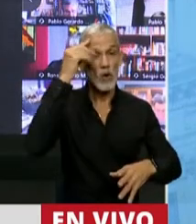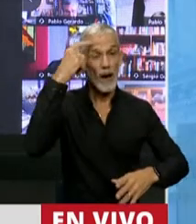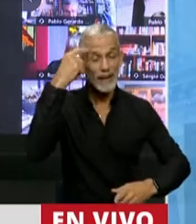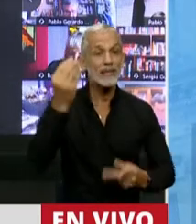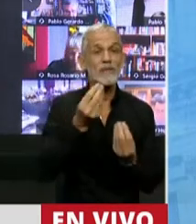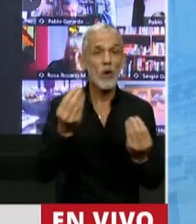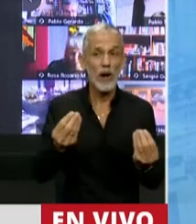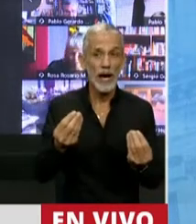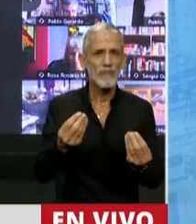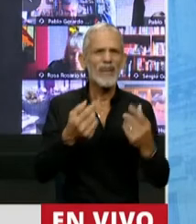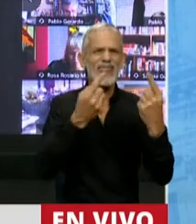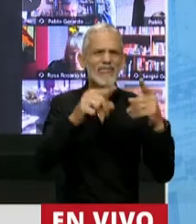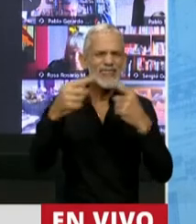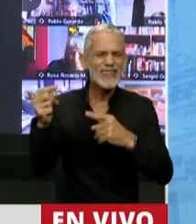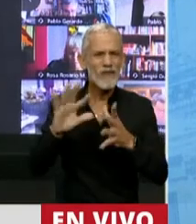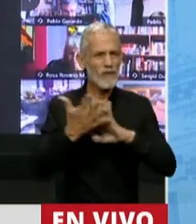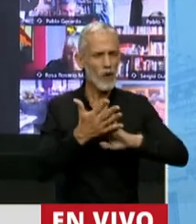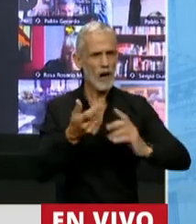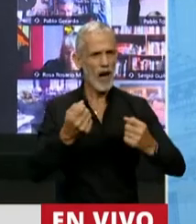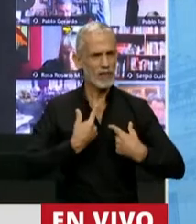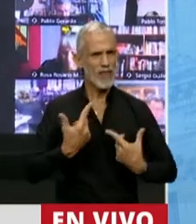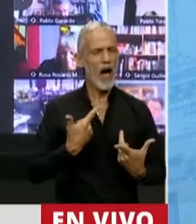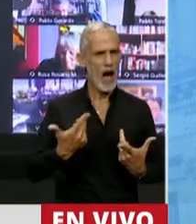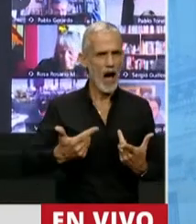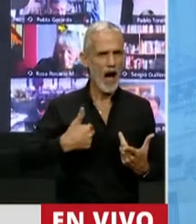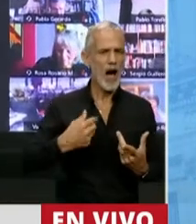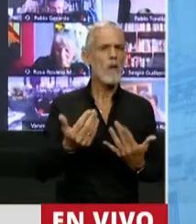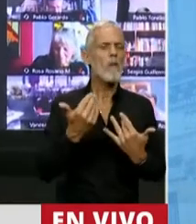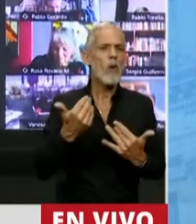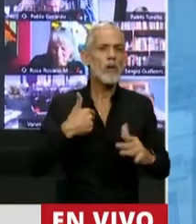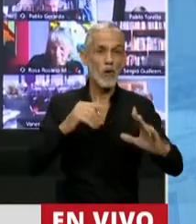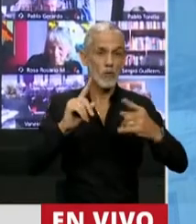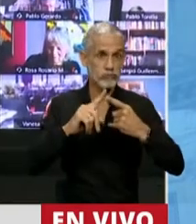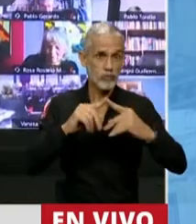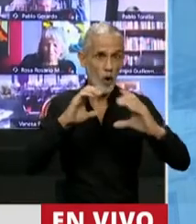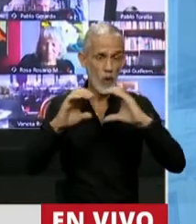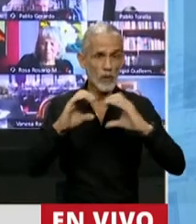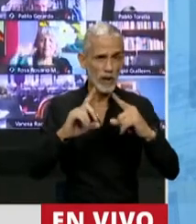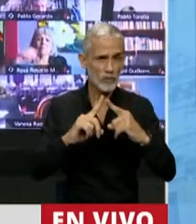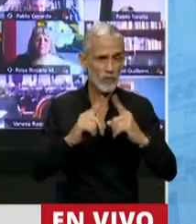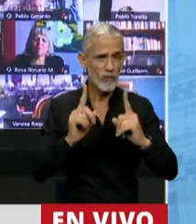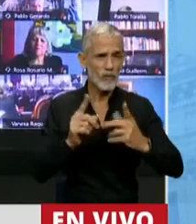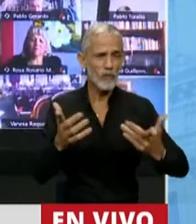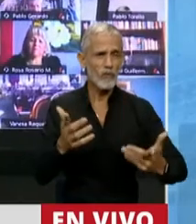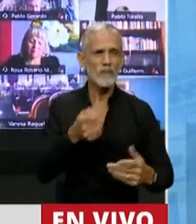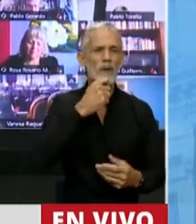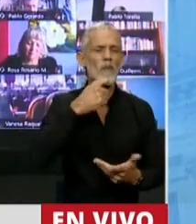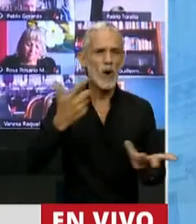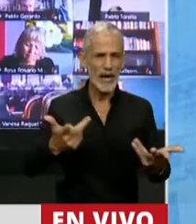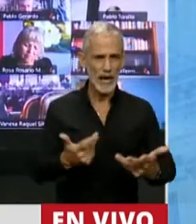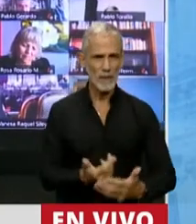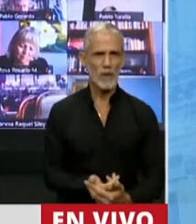usar distintos instrumentos que nos han permitido mantenernos comunicados entre ellos